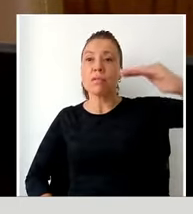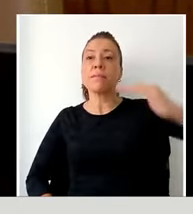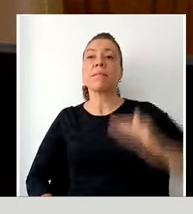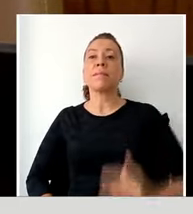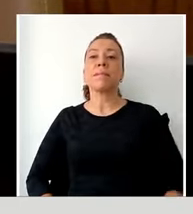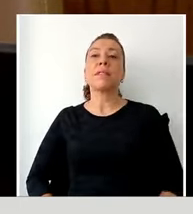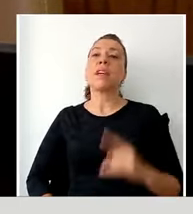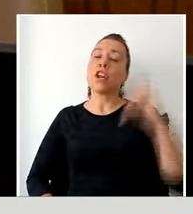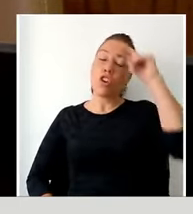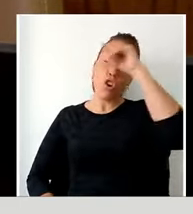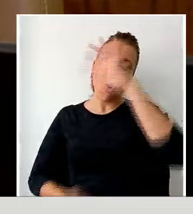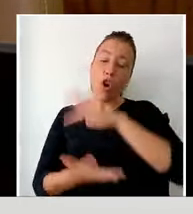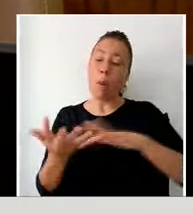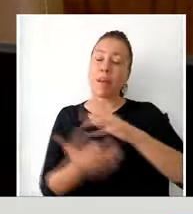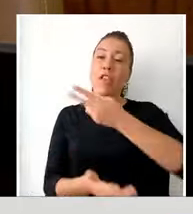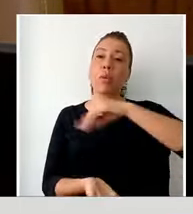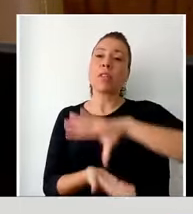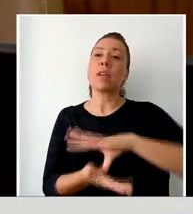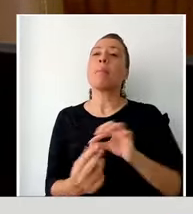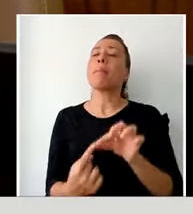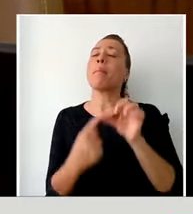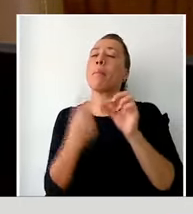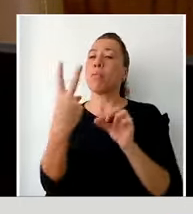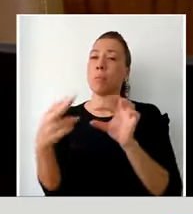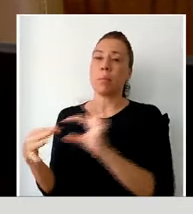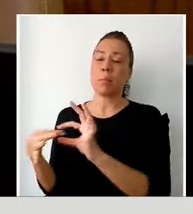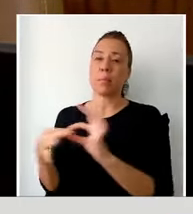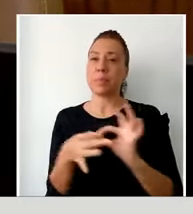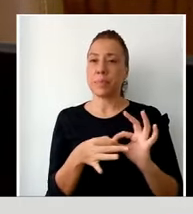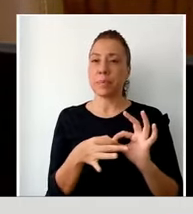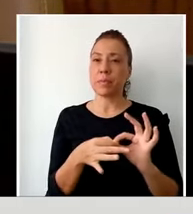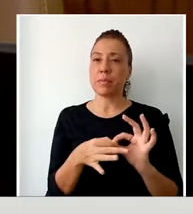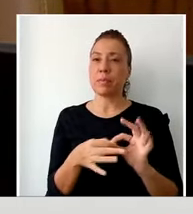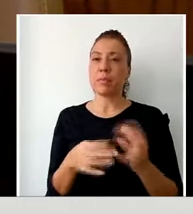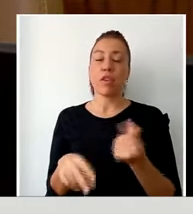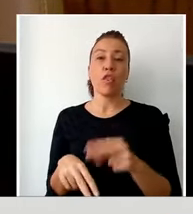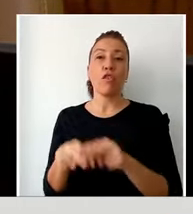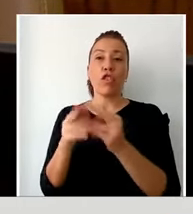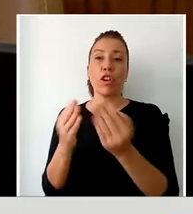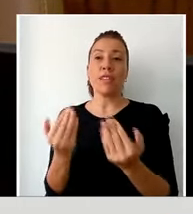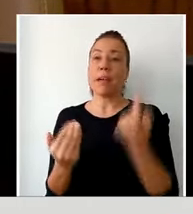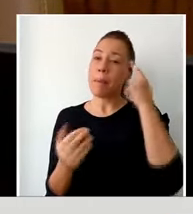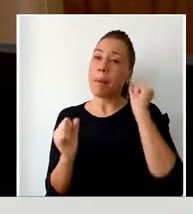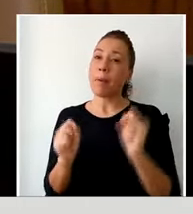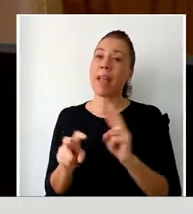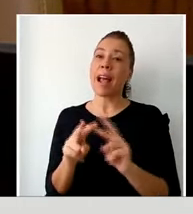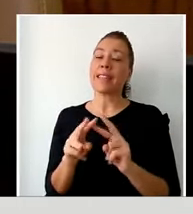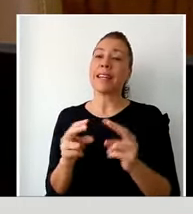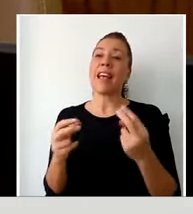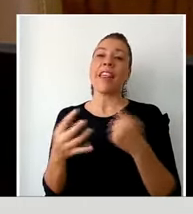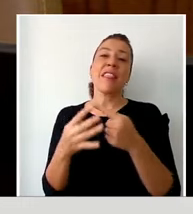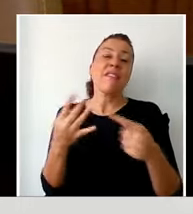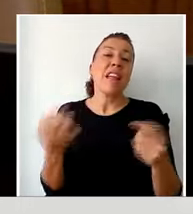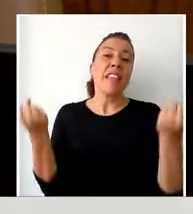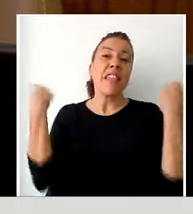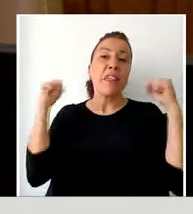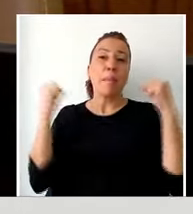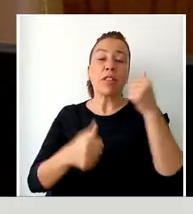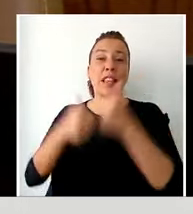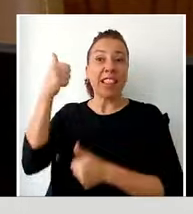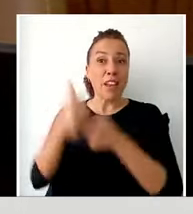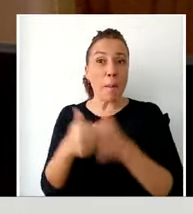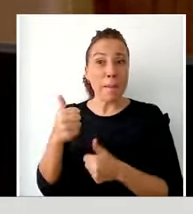principalmente por dos motivos los recursos necesarios para realizar una disciplina de forma competitiva y el